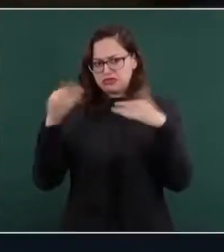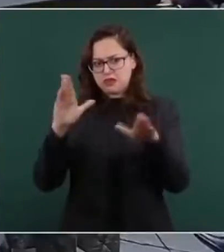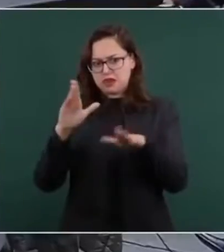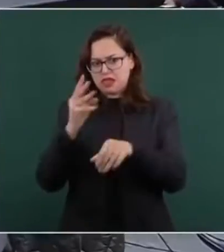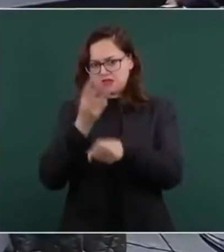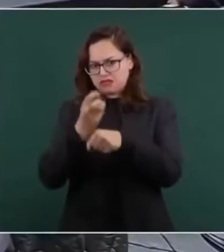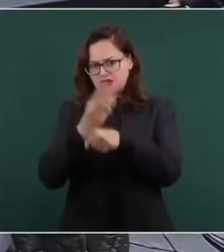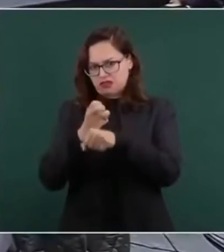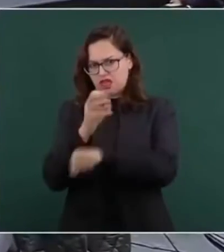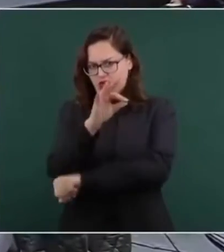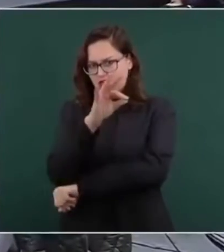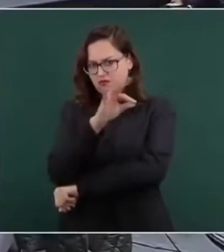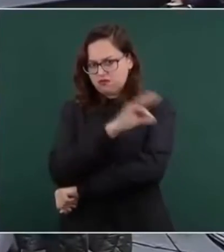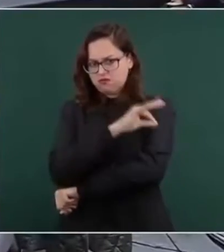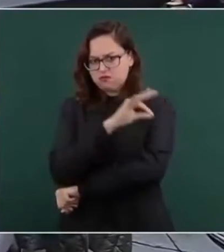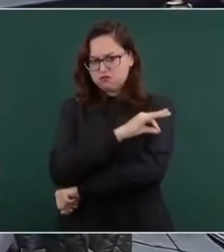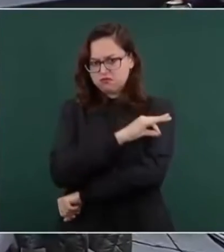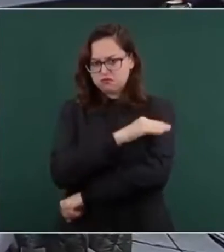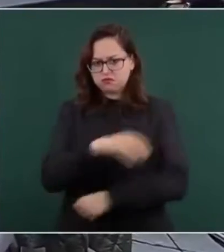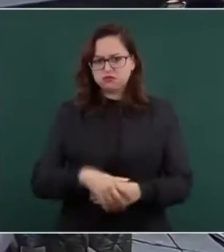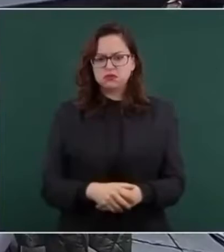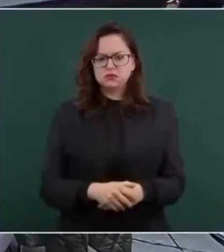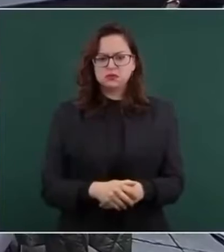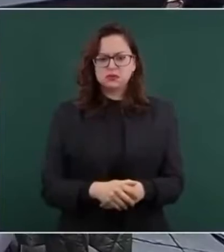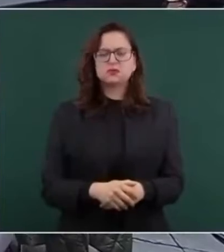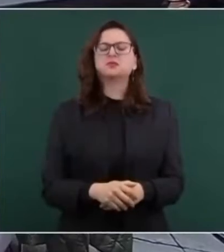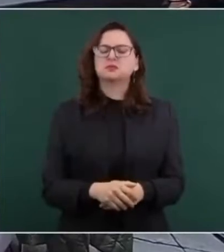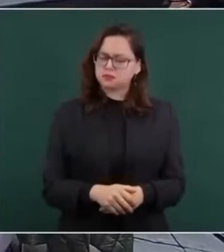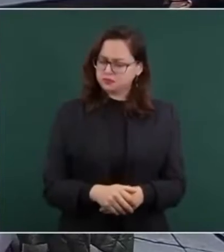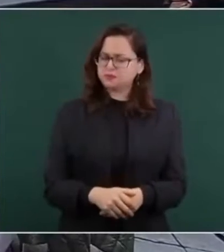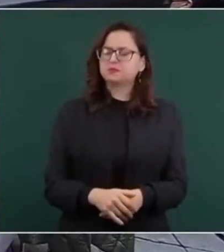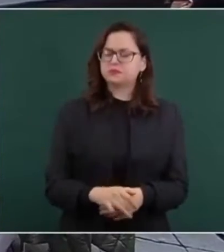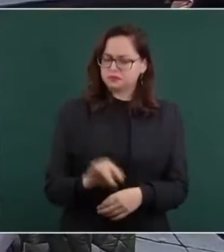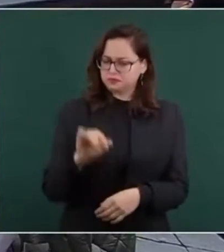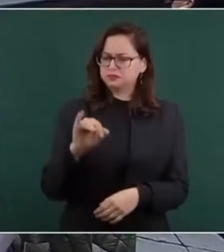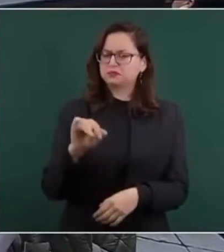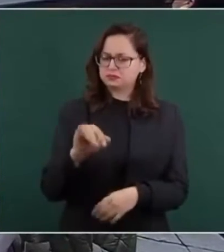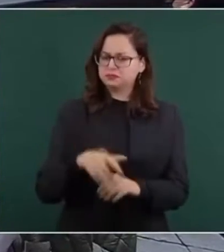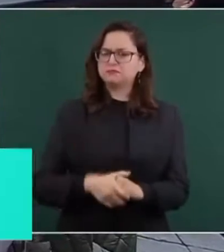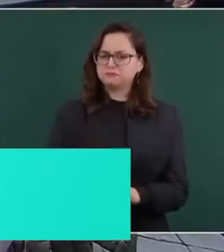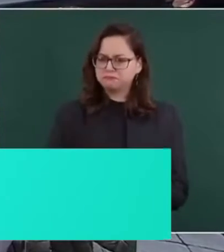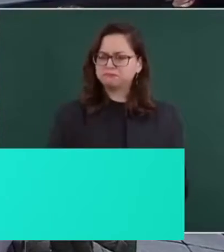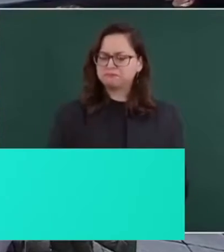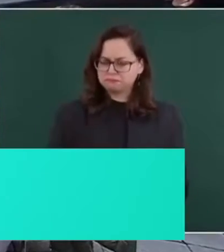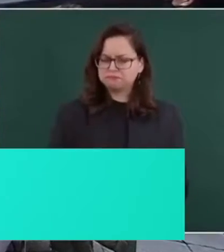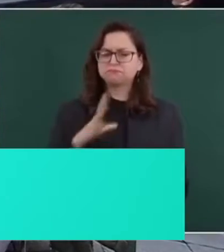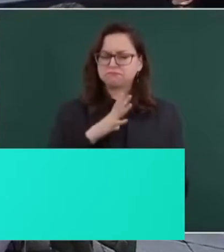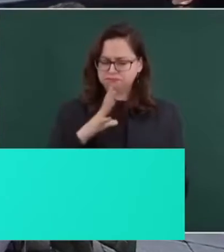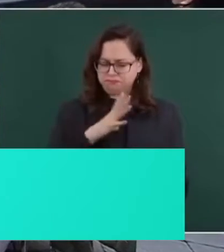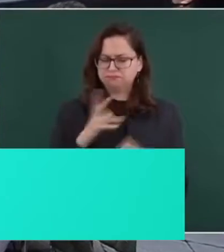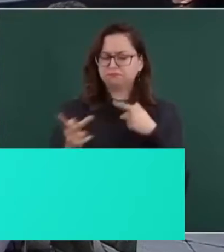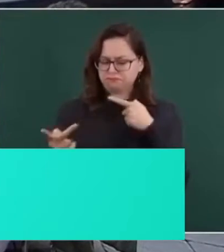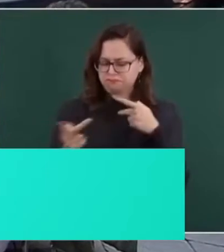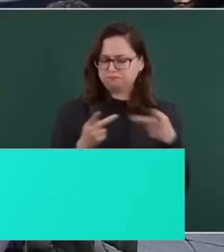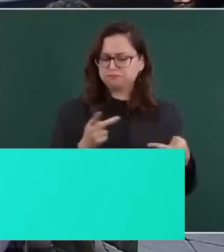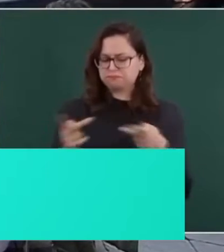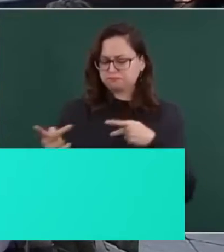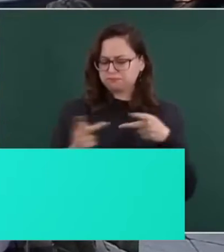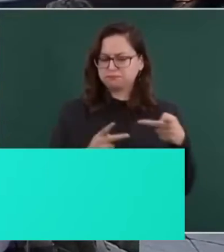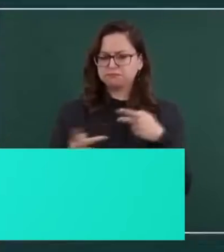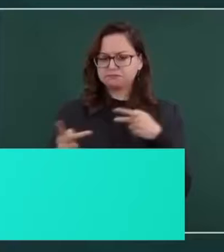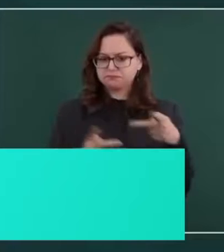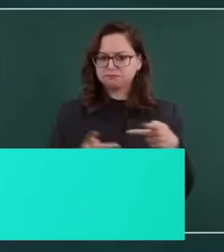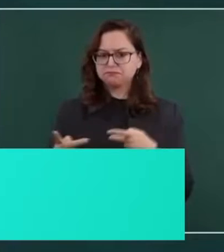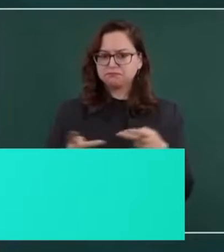Hemos contemplado, no se